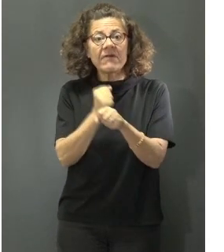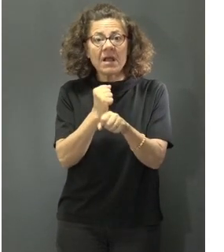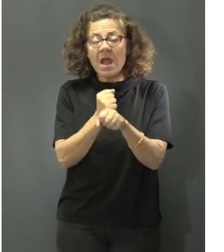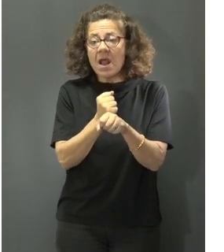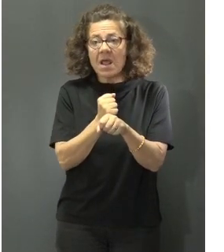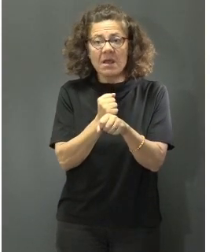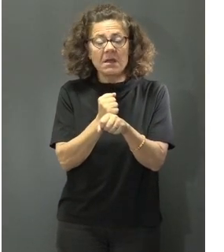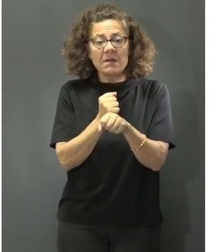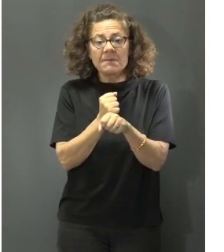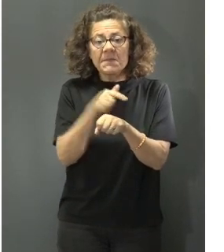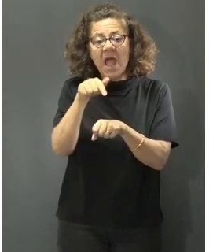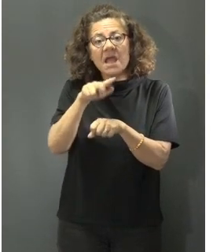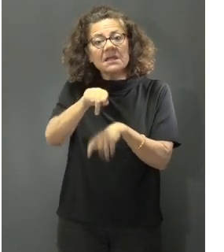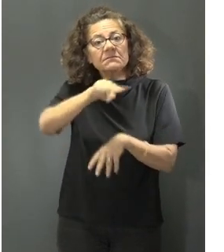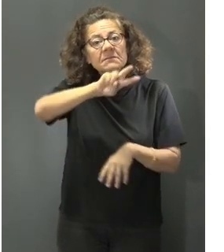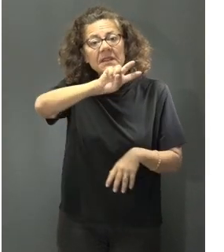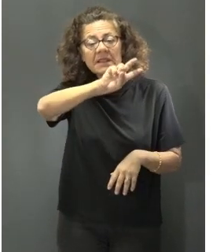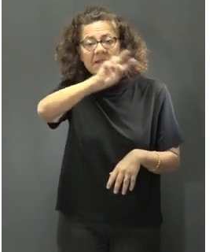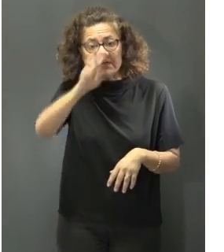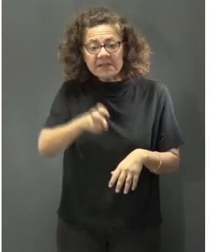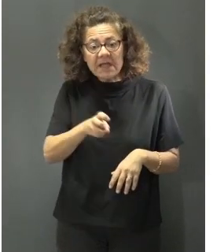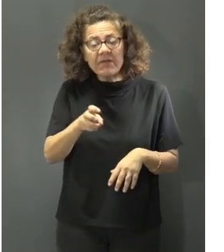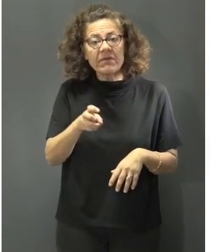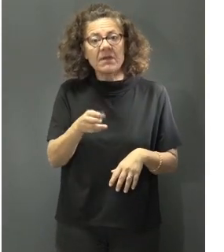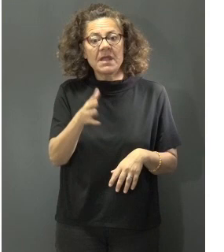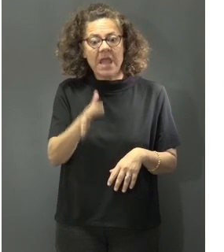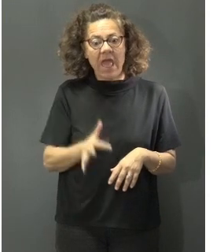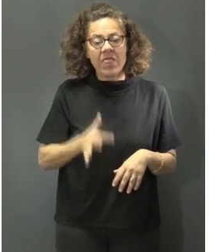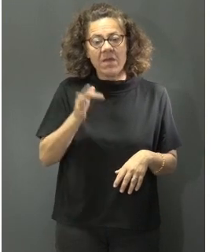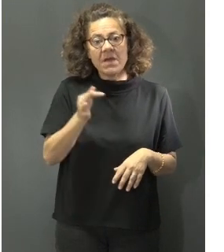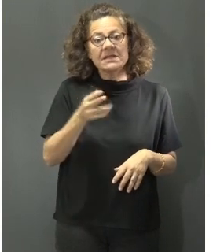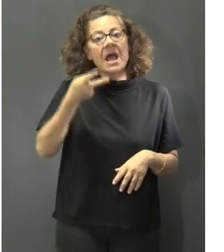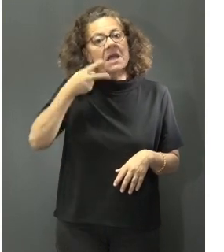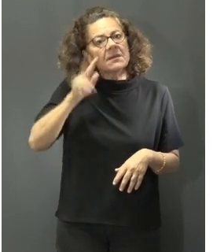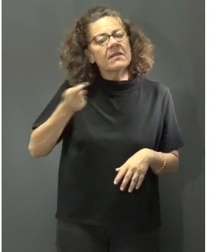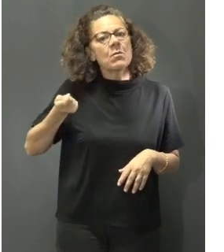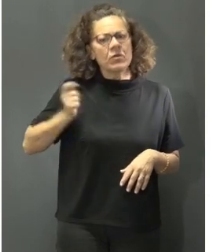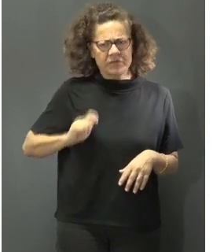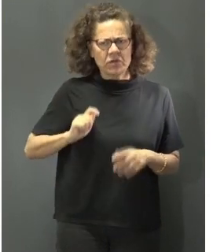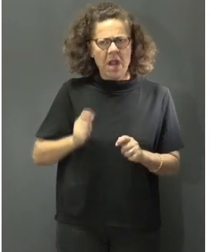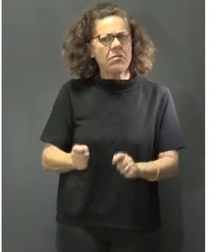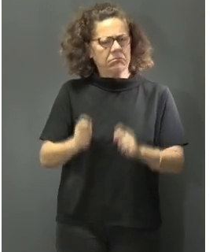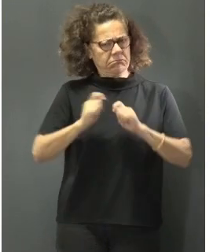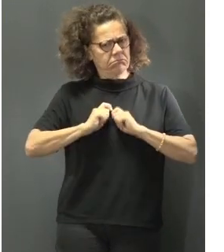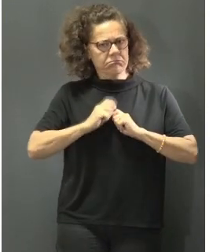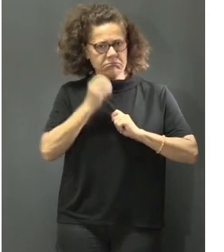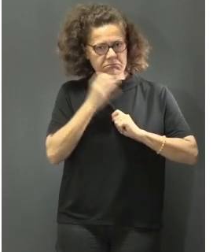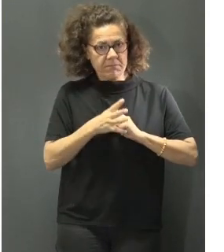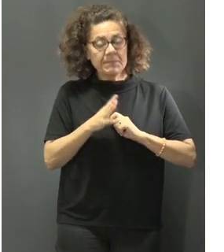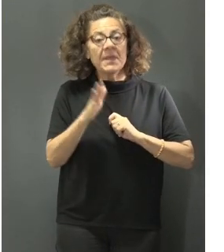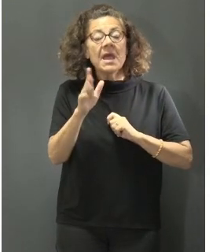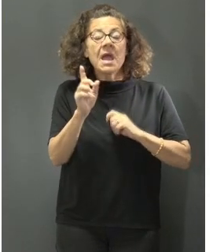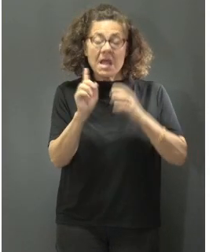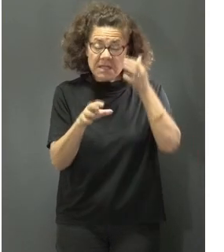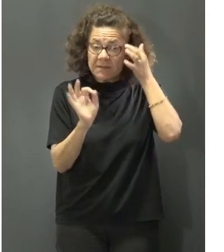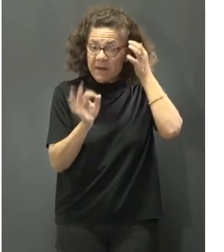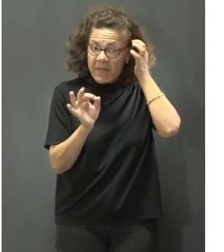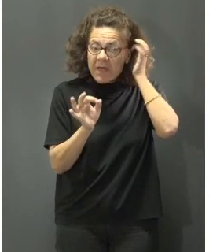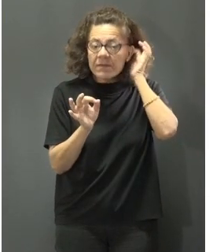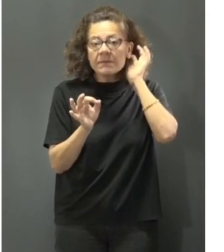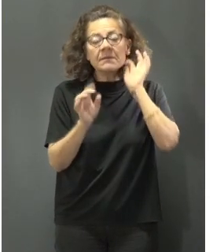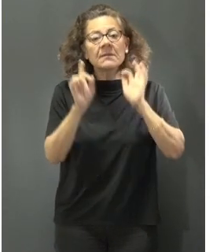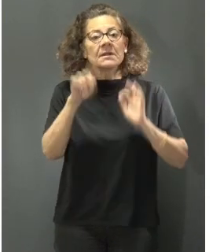esa diversidad y más la experiencia profesional aporta. Es cierto que también